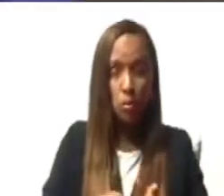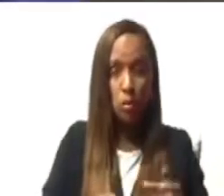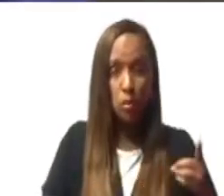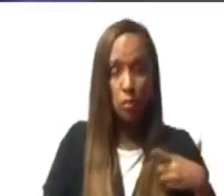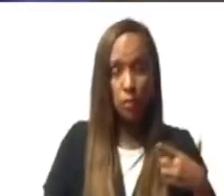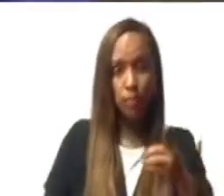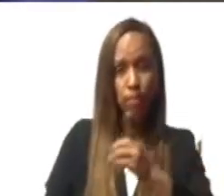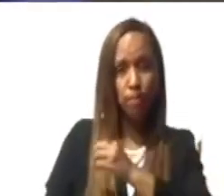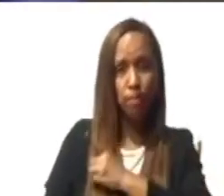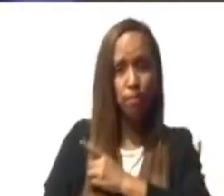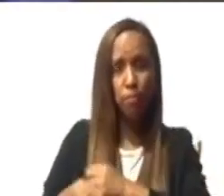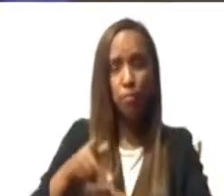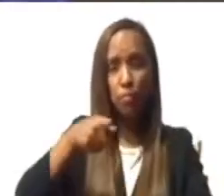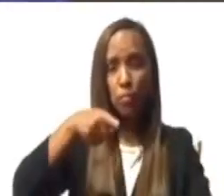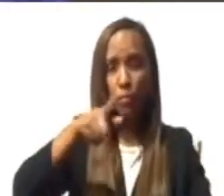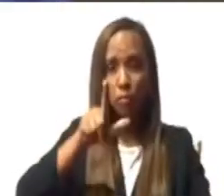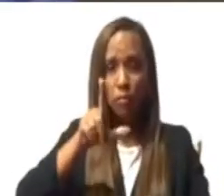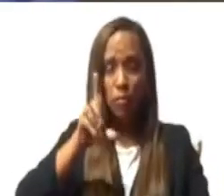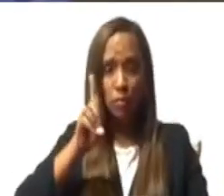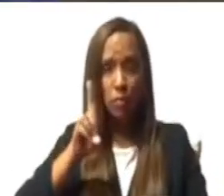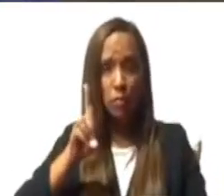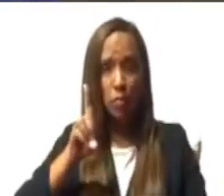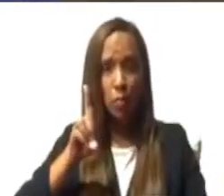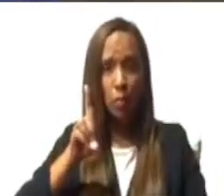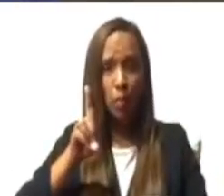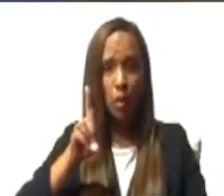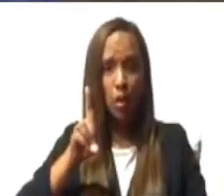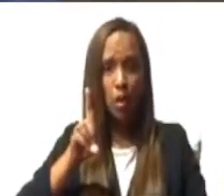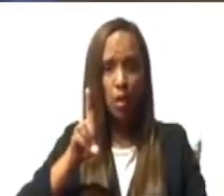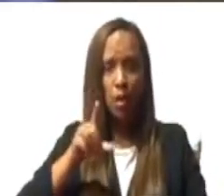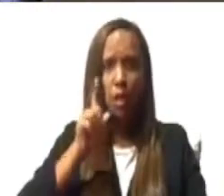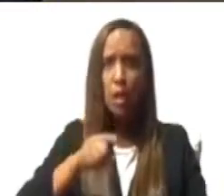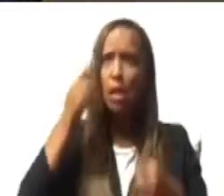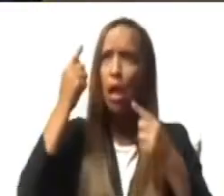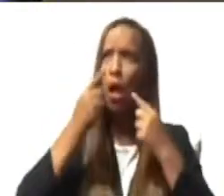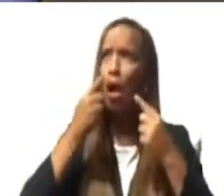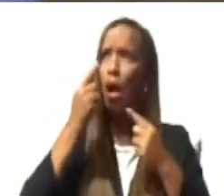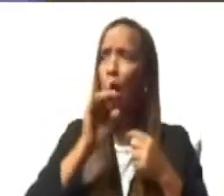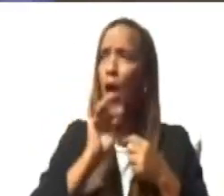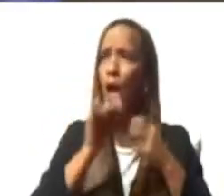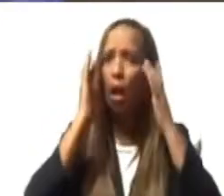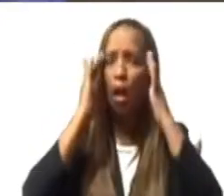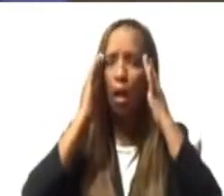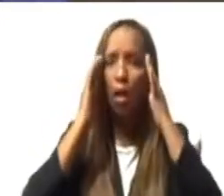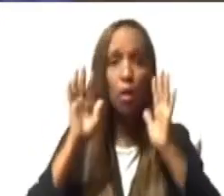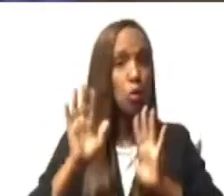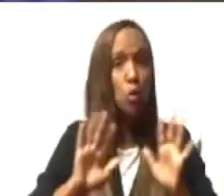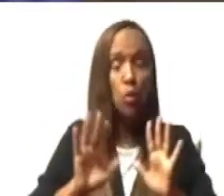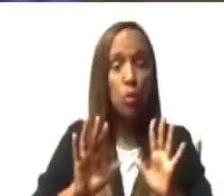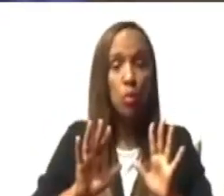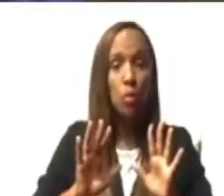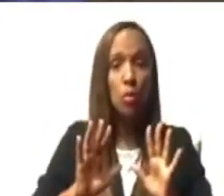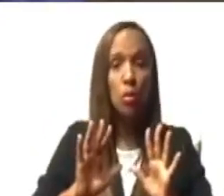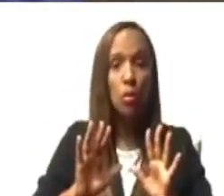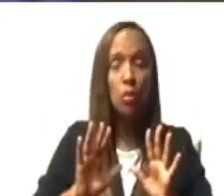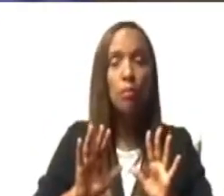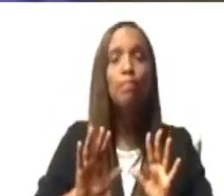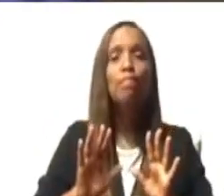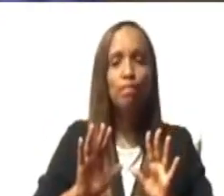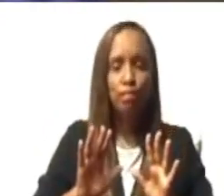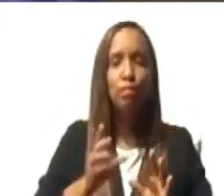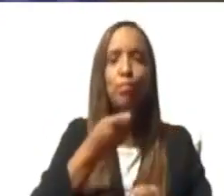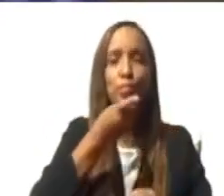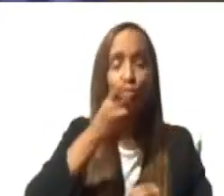plantearlo. El país debe hacerse las preguntas, porque este pueblo dominicano nos